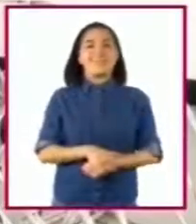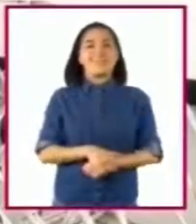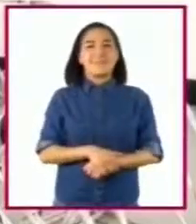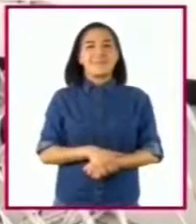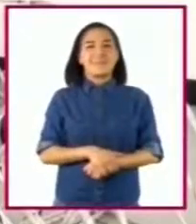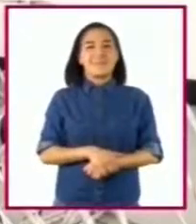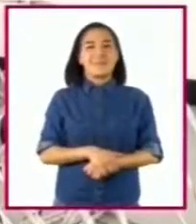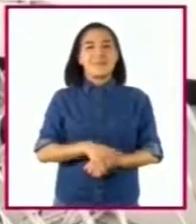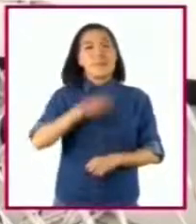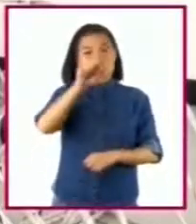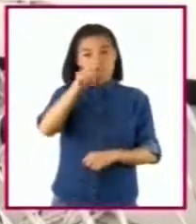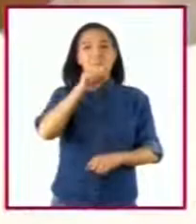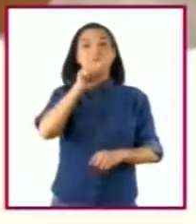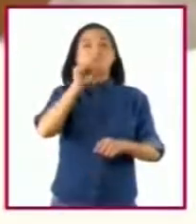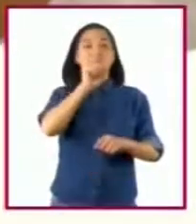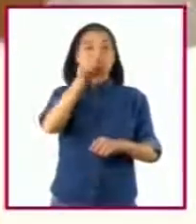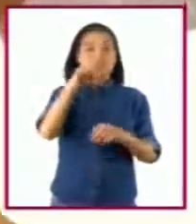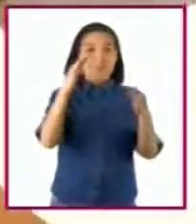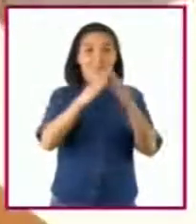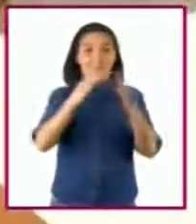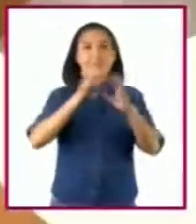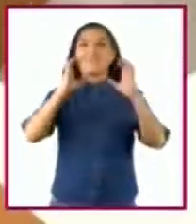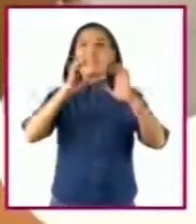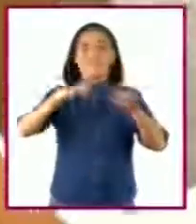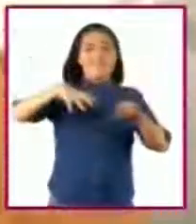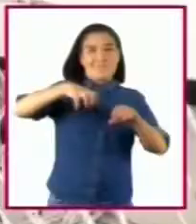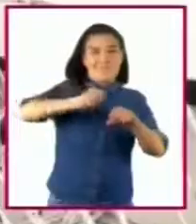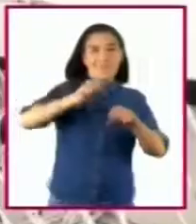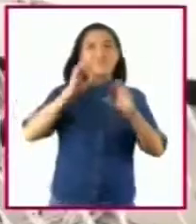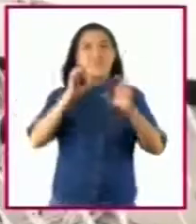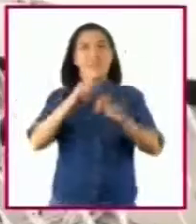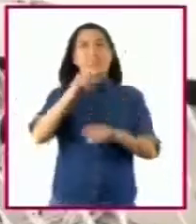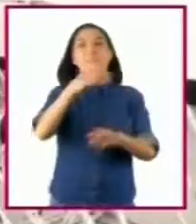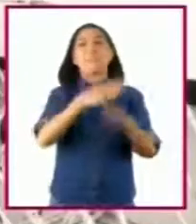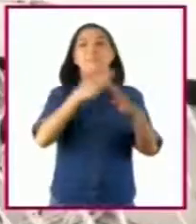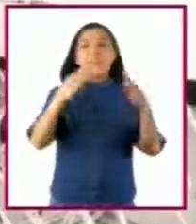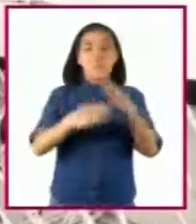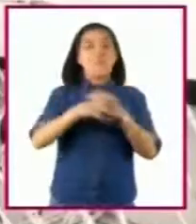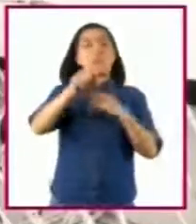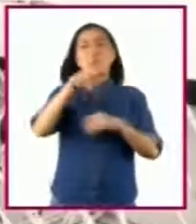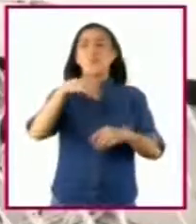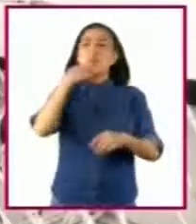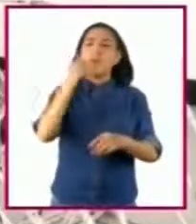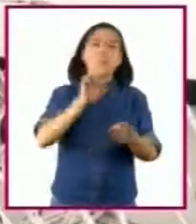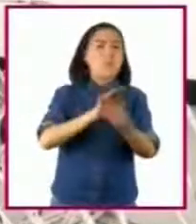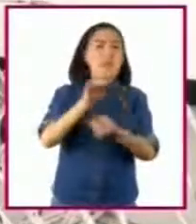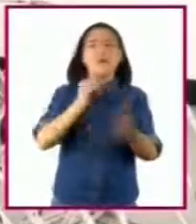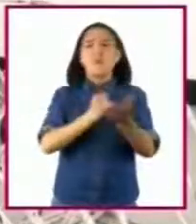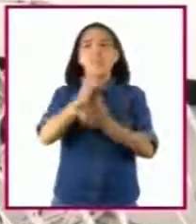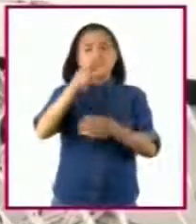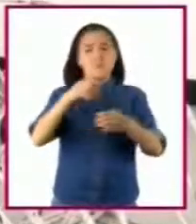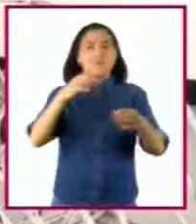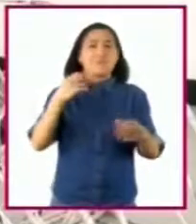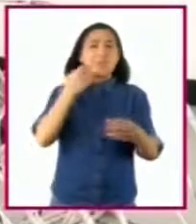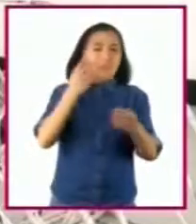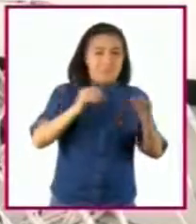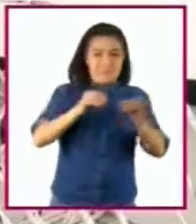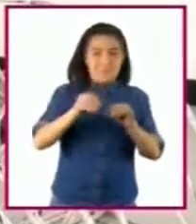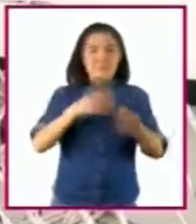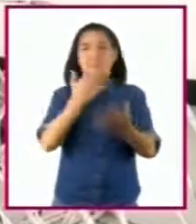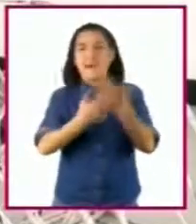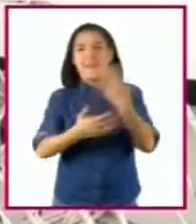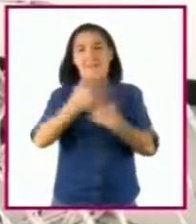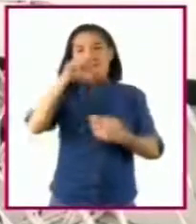Cuidado al hacerlo en casa también. El material que decidan ocupar, que tengan a la mano. Recuerden